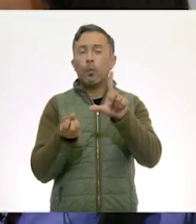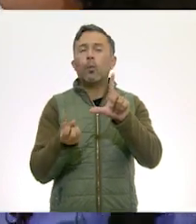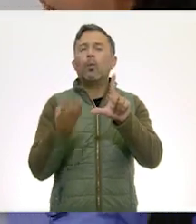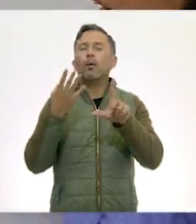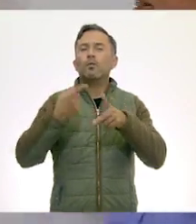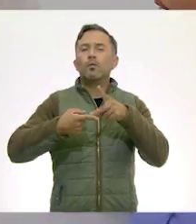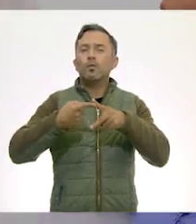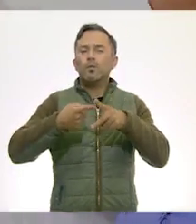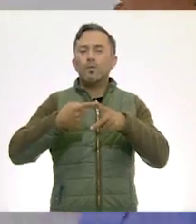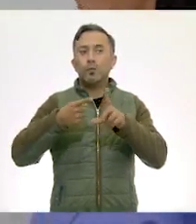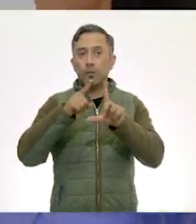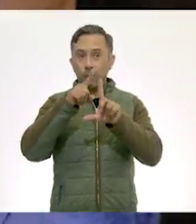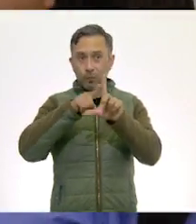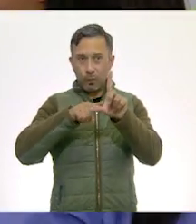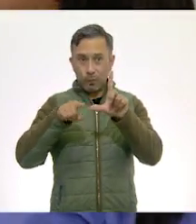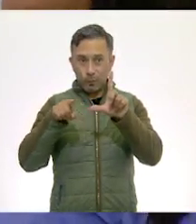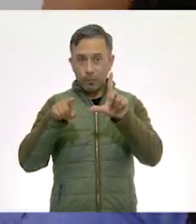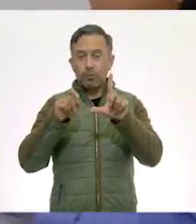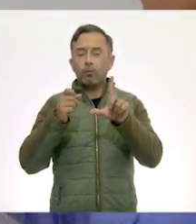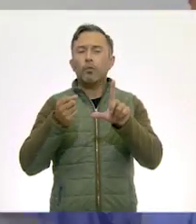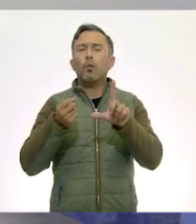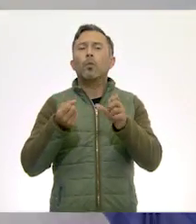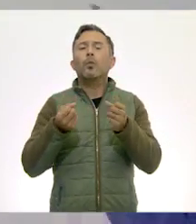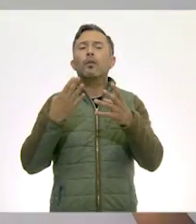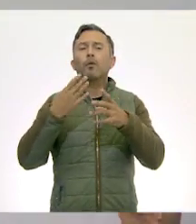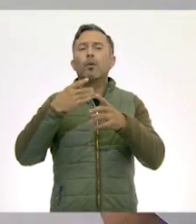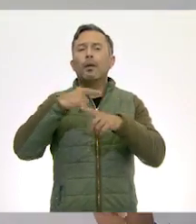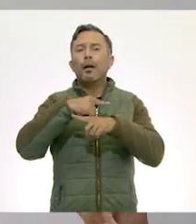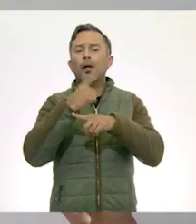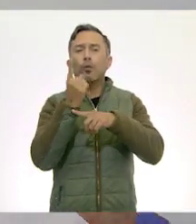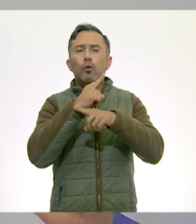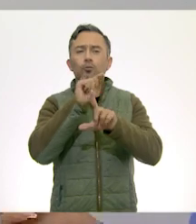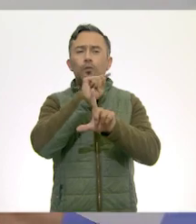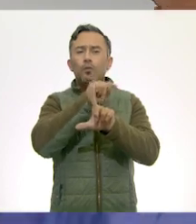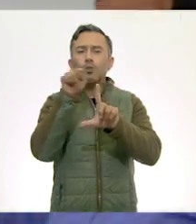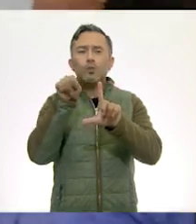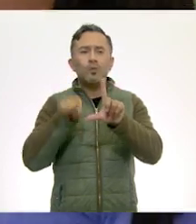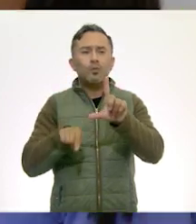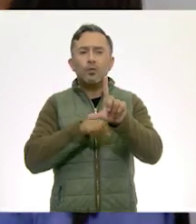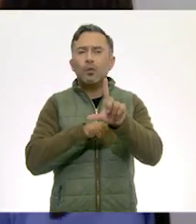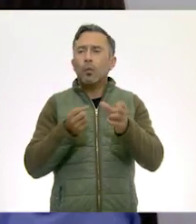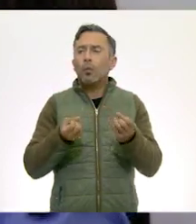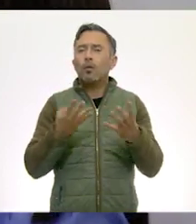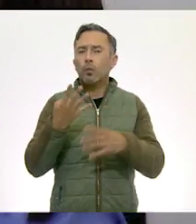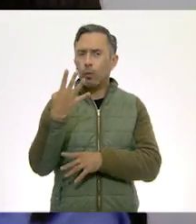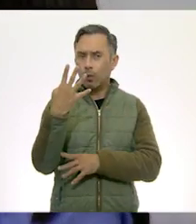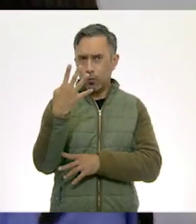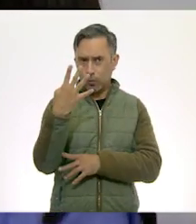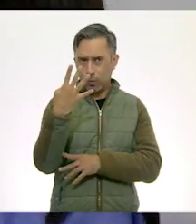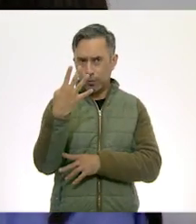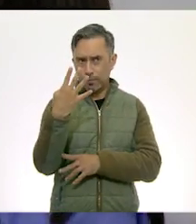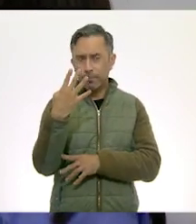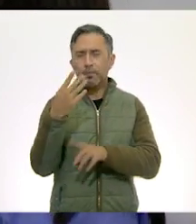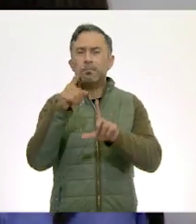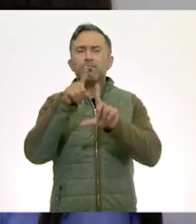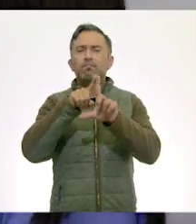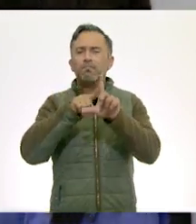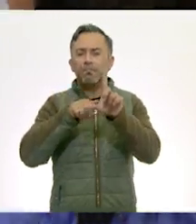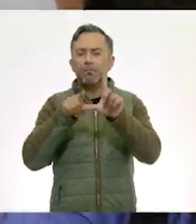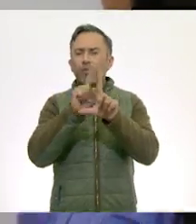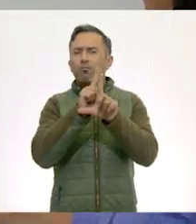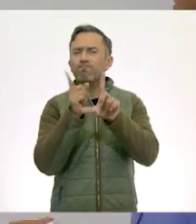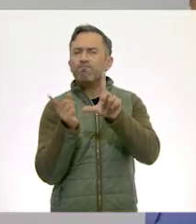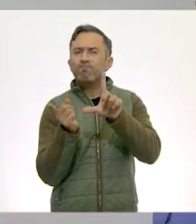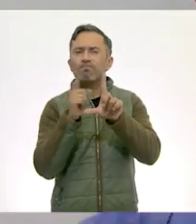al intersectarse, ¿cuántos ángulos me formaron? 4. 4. ¿Y cuánto miden estos ángulos? 90 90 grados.